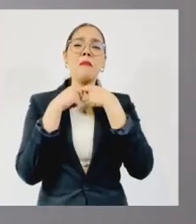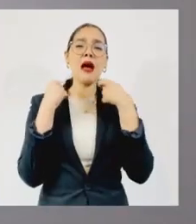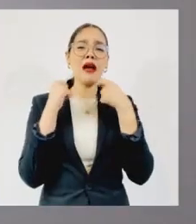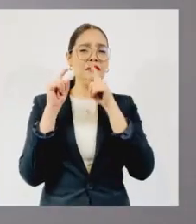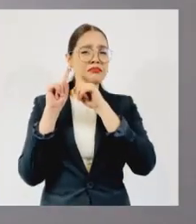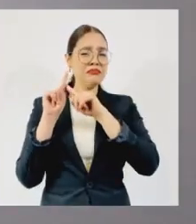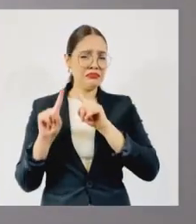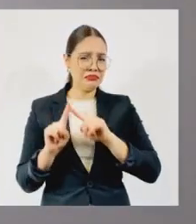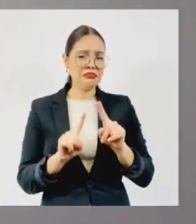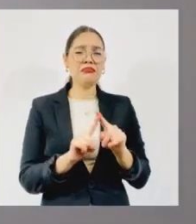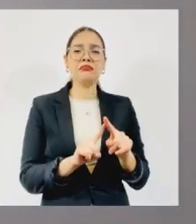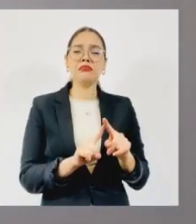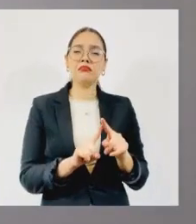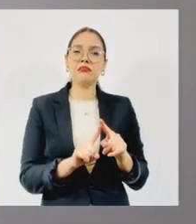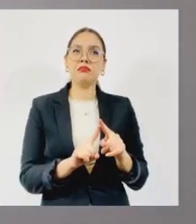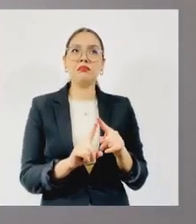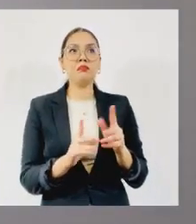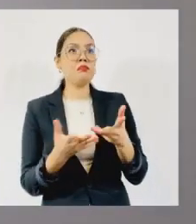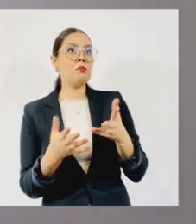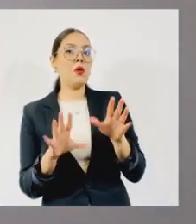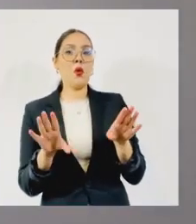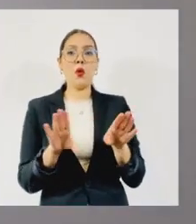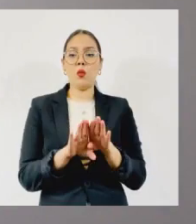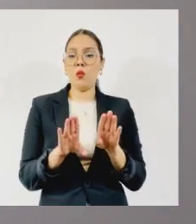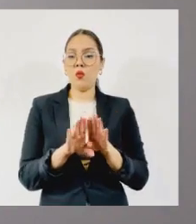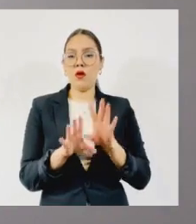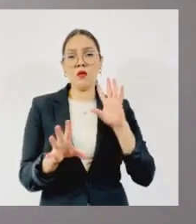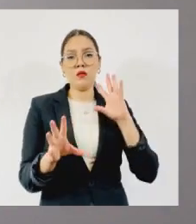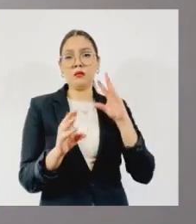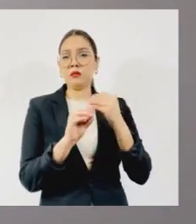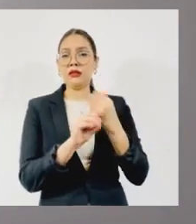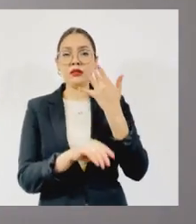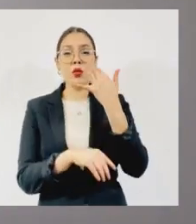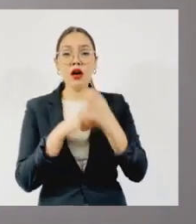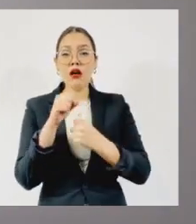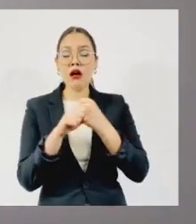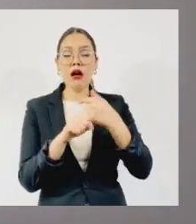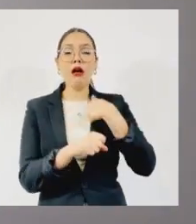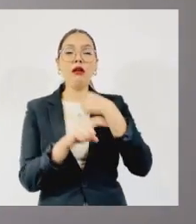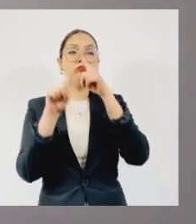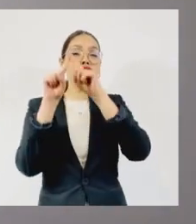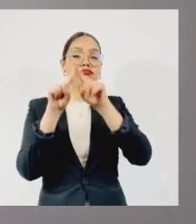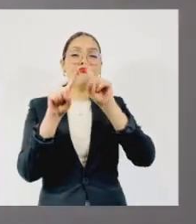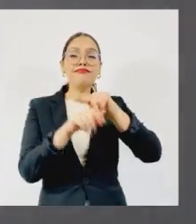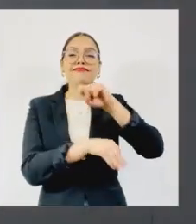A más de 100 mascadas, pero a lo largo de 50 años.